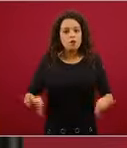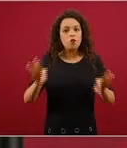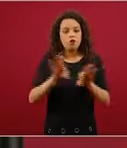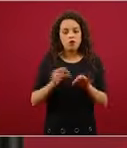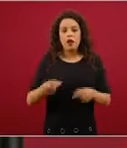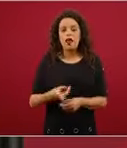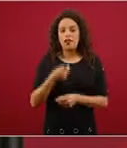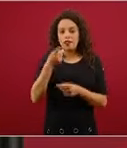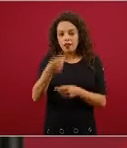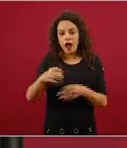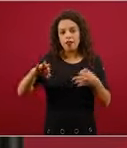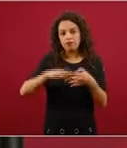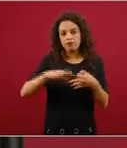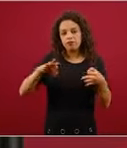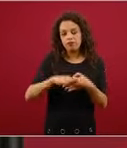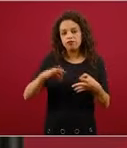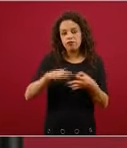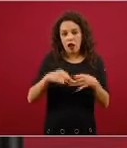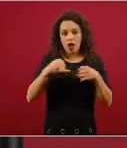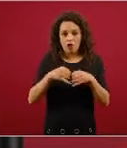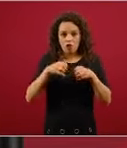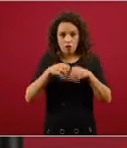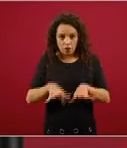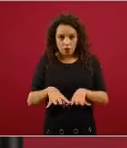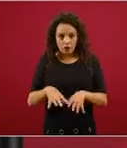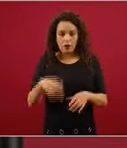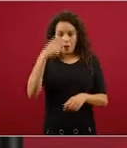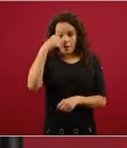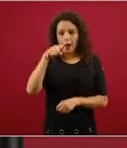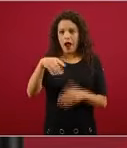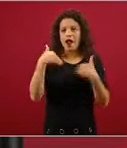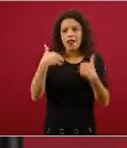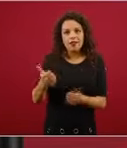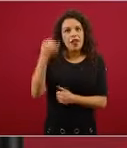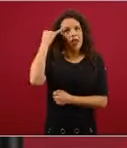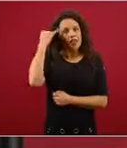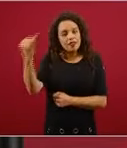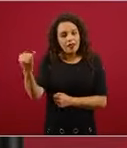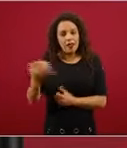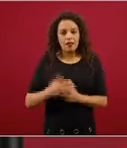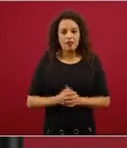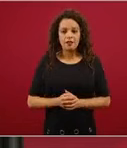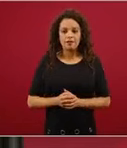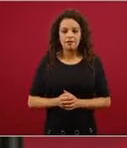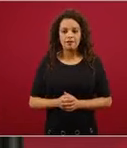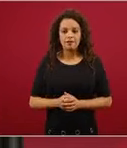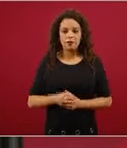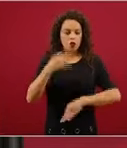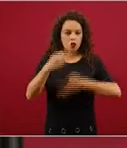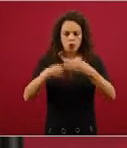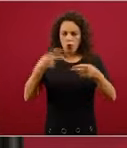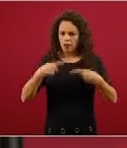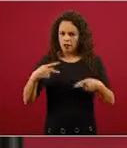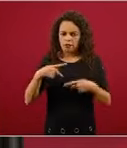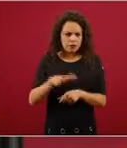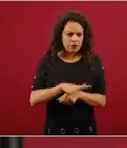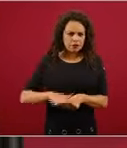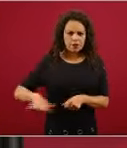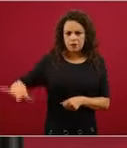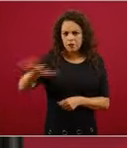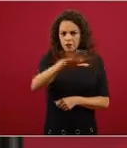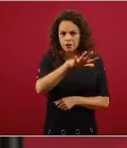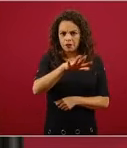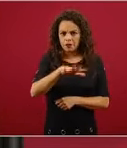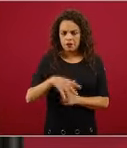idea repetidamente para que no la perdamos de vista, tanto el público en general, las personas que habitan en